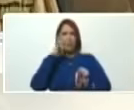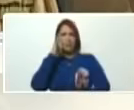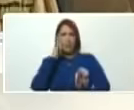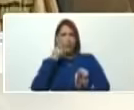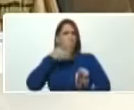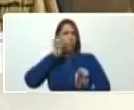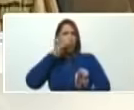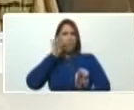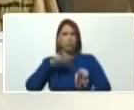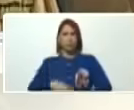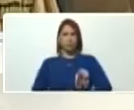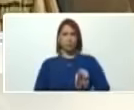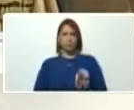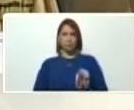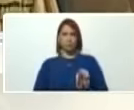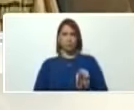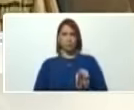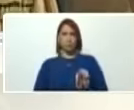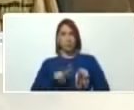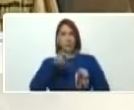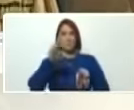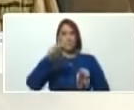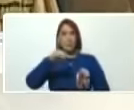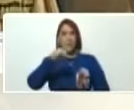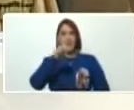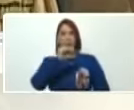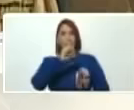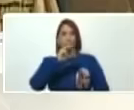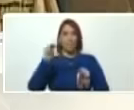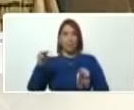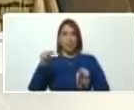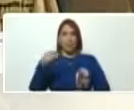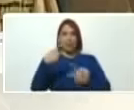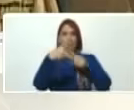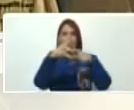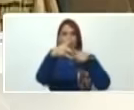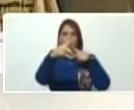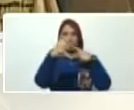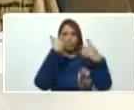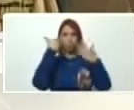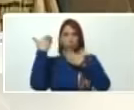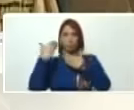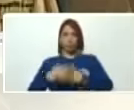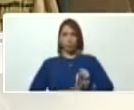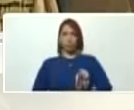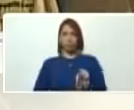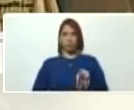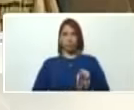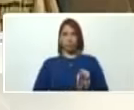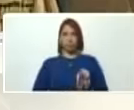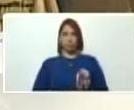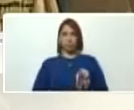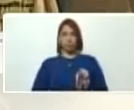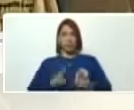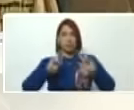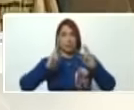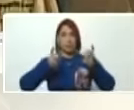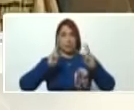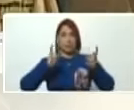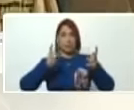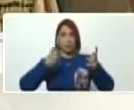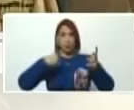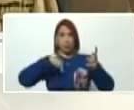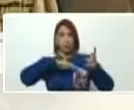Facebook, VenApp, TikTok. Vamos a ponerlo a correr bien duro. El tema